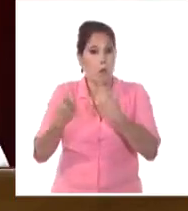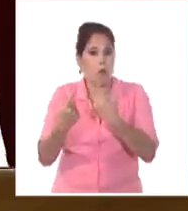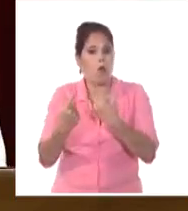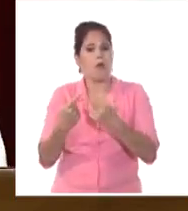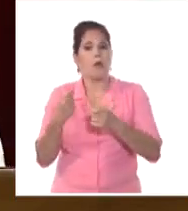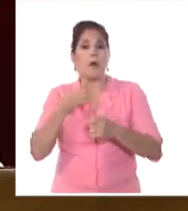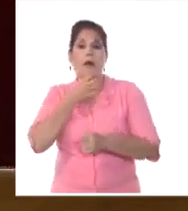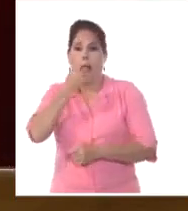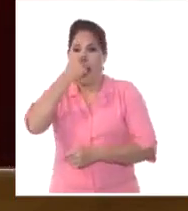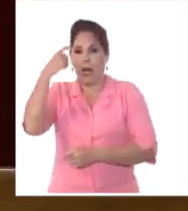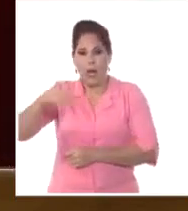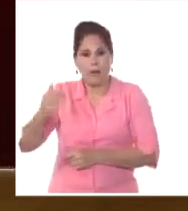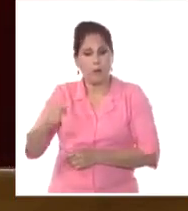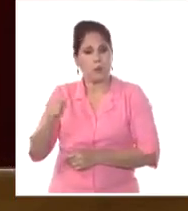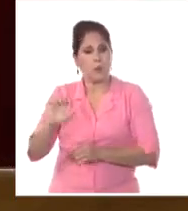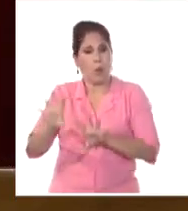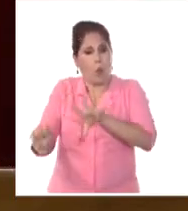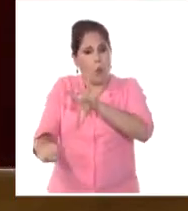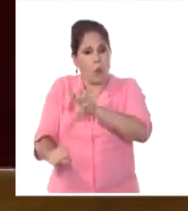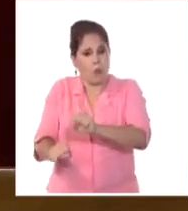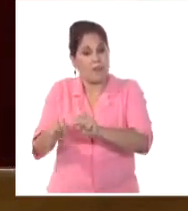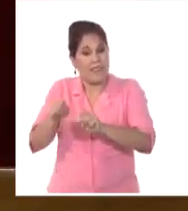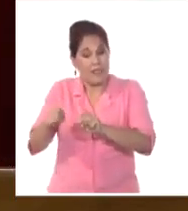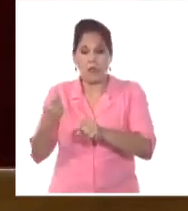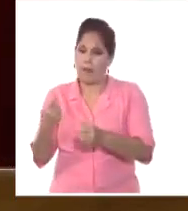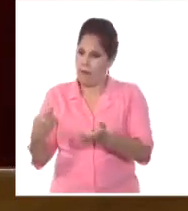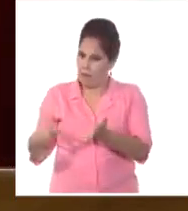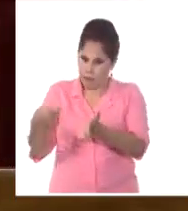de la esclavitud y el colonialismo.